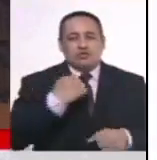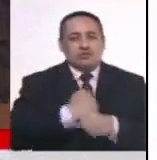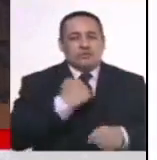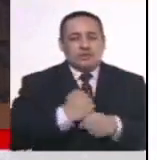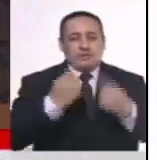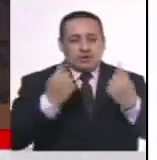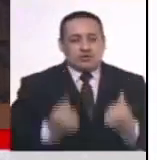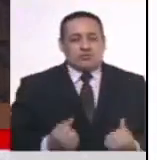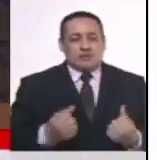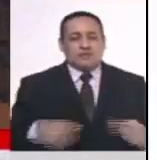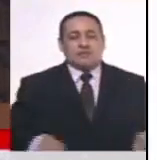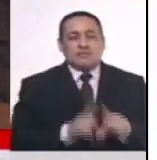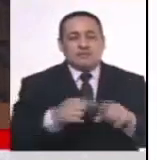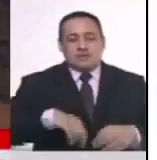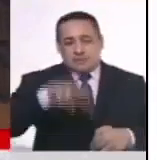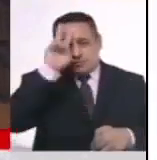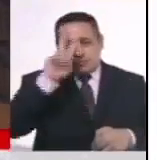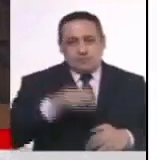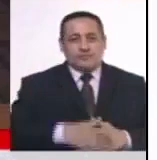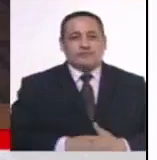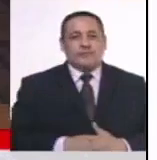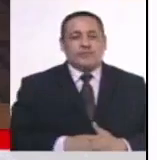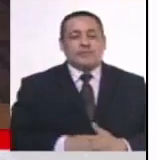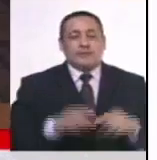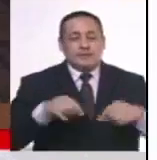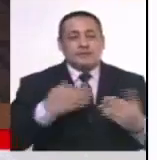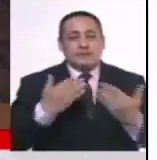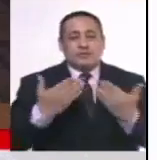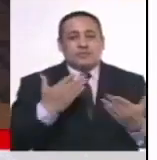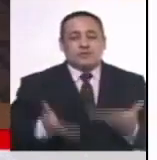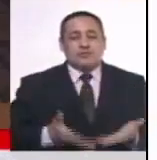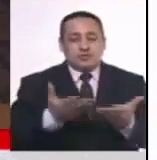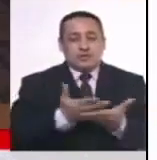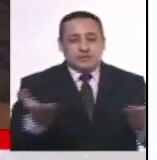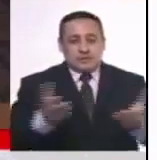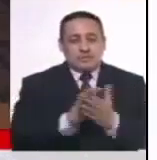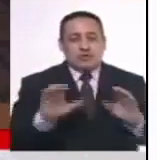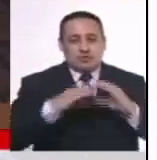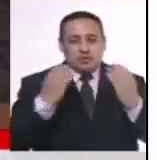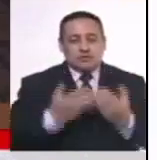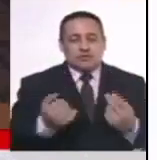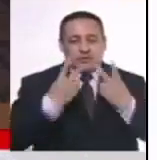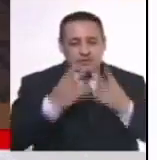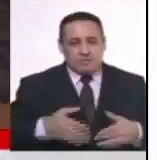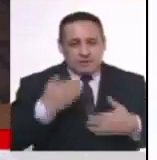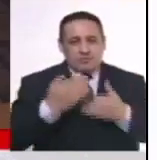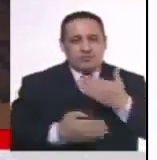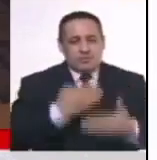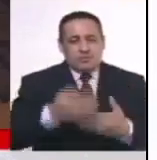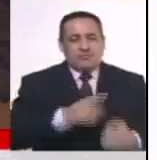actividades económicas de nuestro país. De esta manera, colegas congresistas, iremos